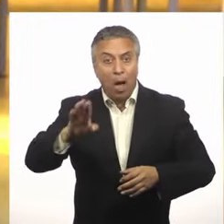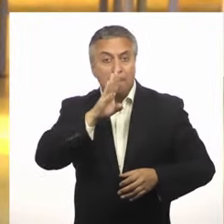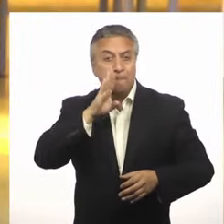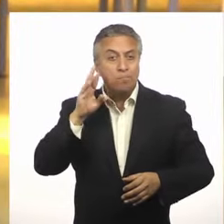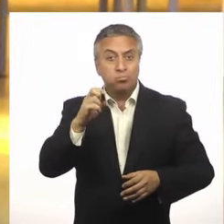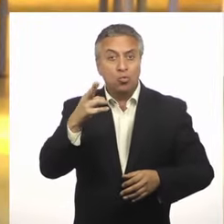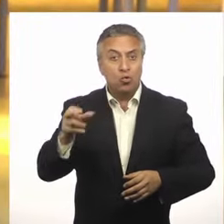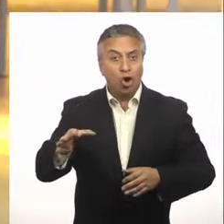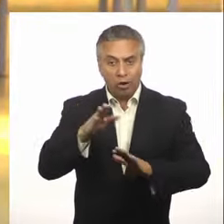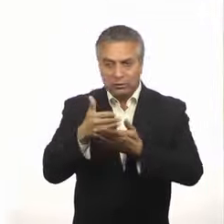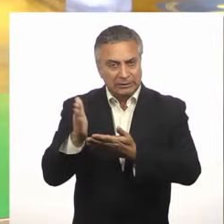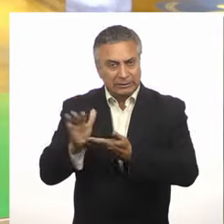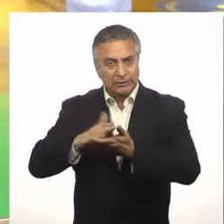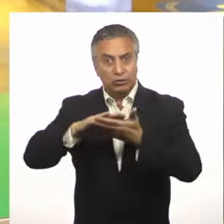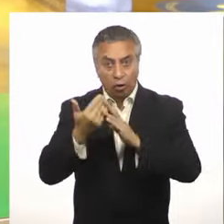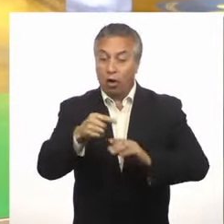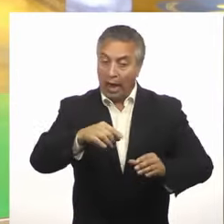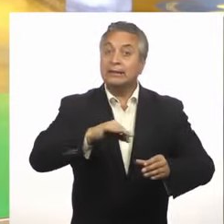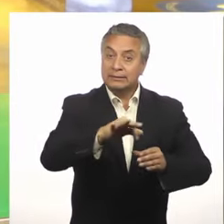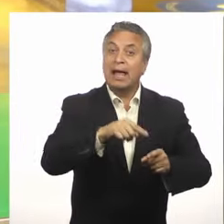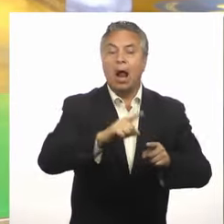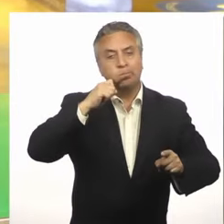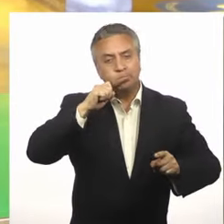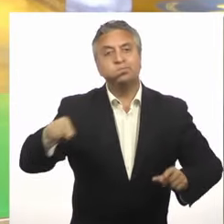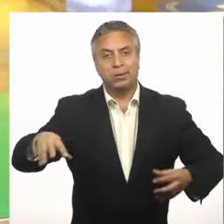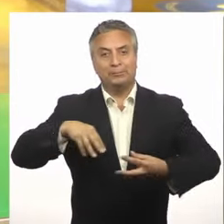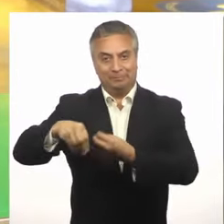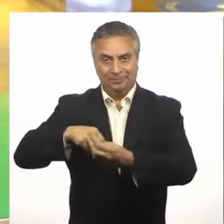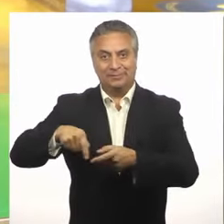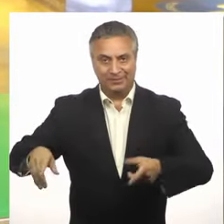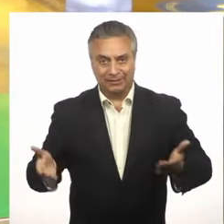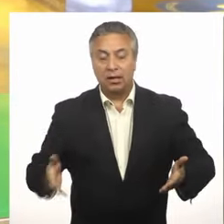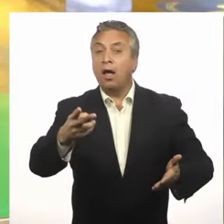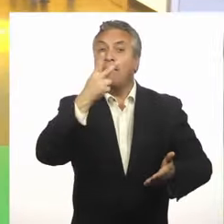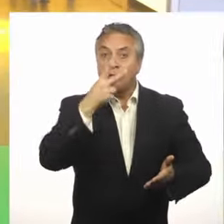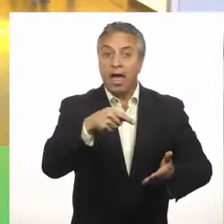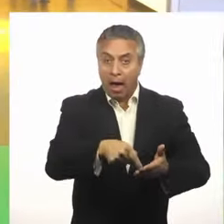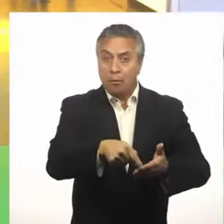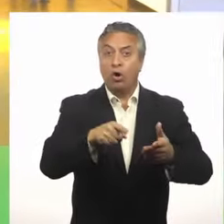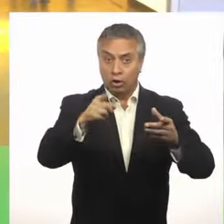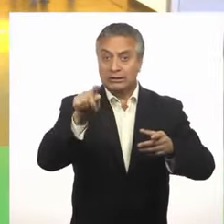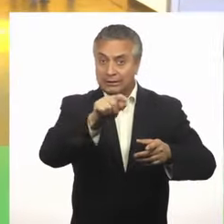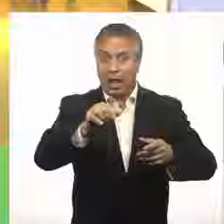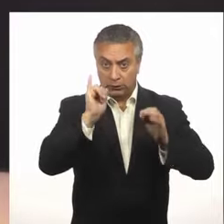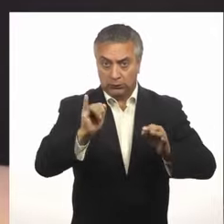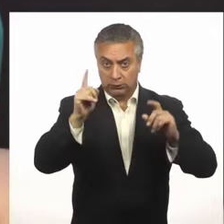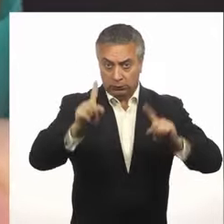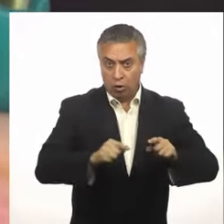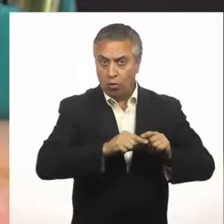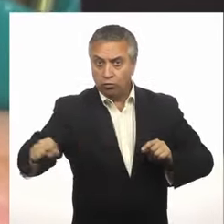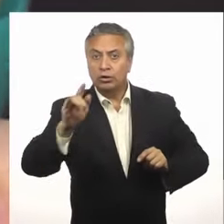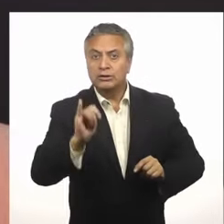a representar esas sales minerales. Veamos si conduce o no la electricidad. Vamos a volver a sumergir